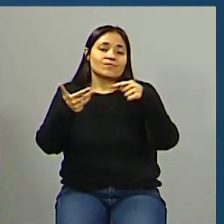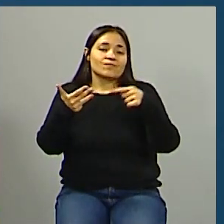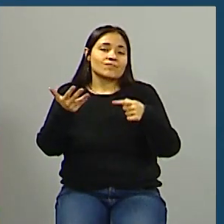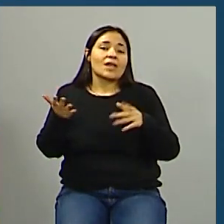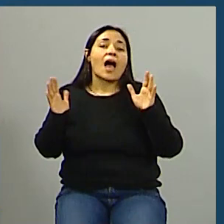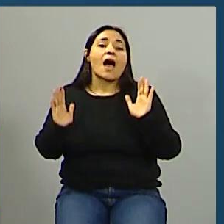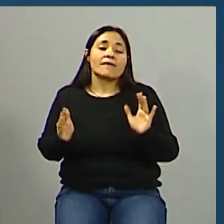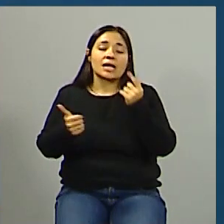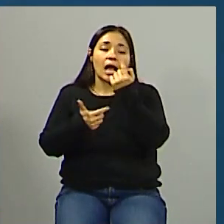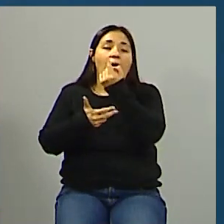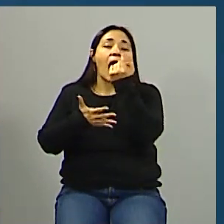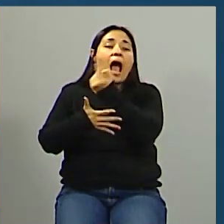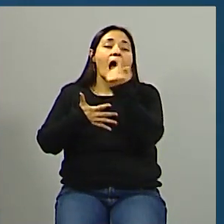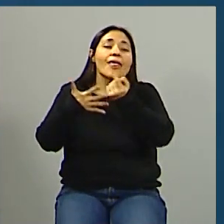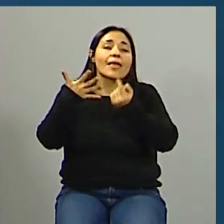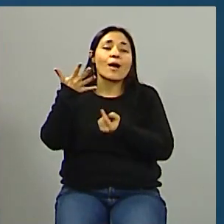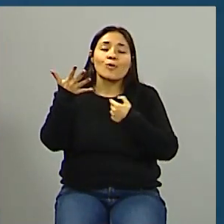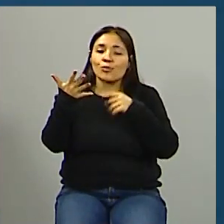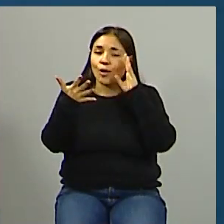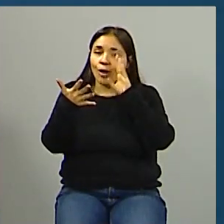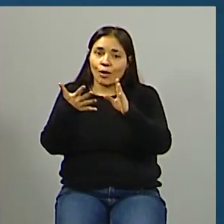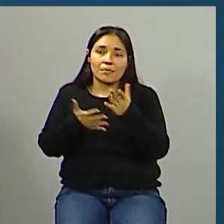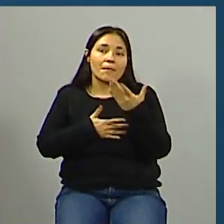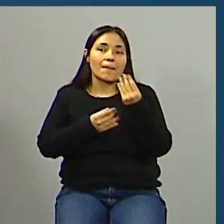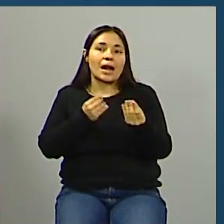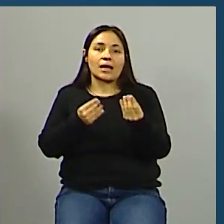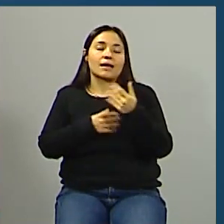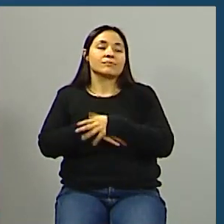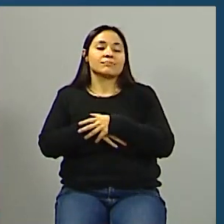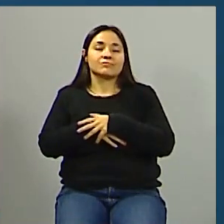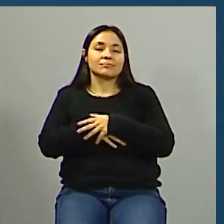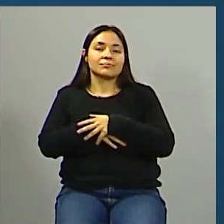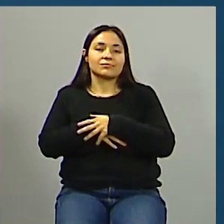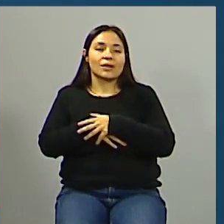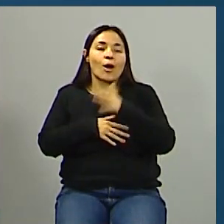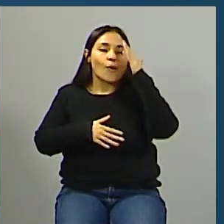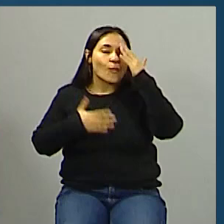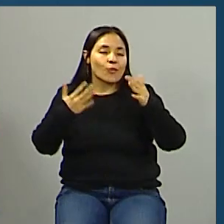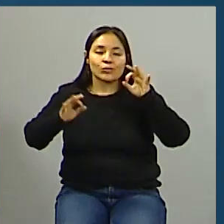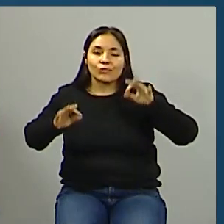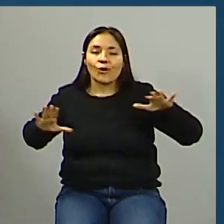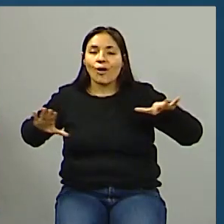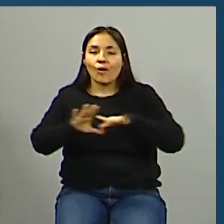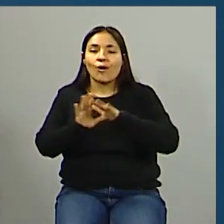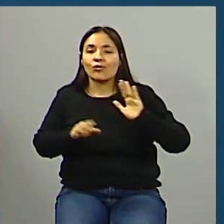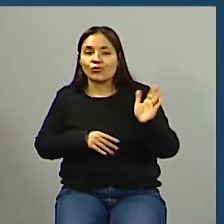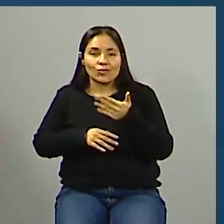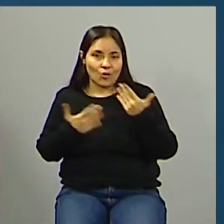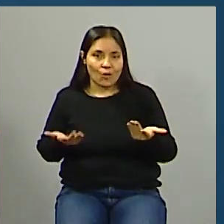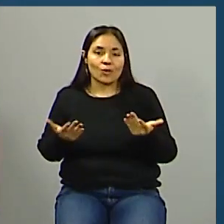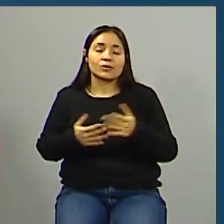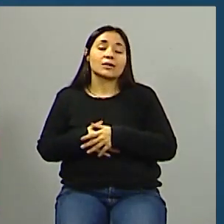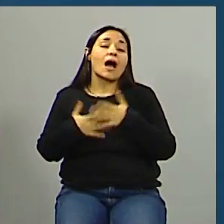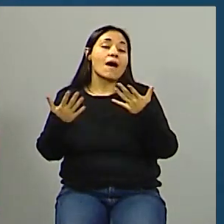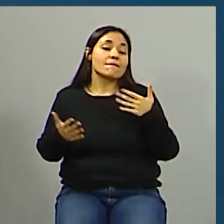ver cada una en su justo término para no ser injusto con nadie, y ver qué es lo que no, hasta cuándo vamos a seguir